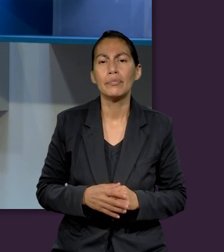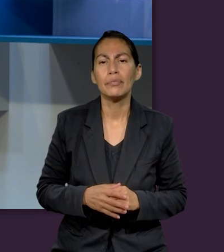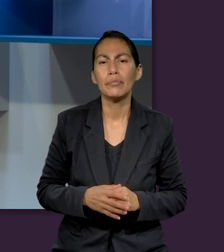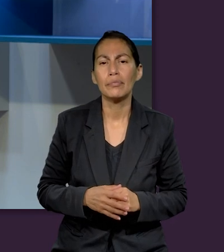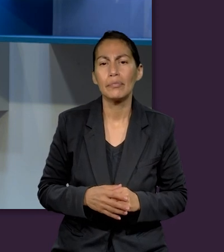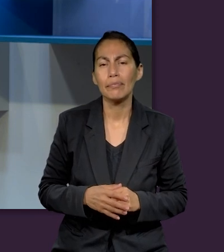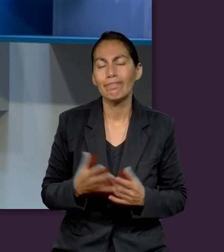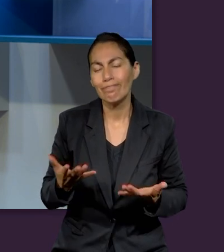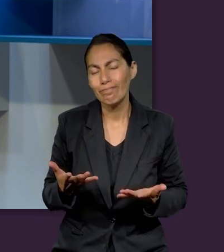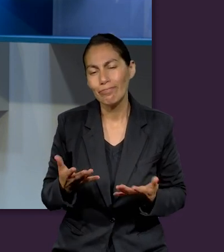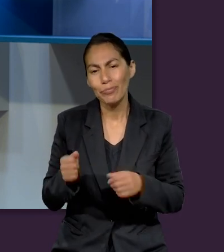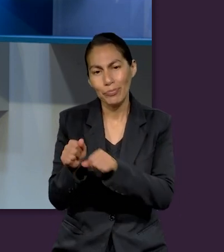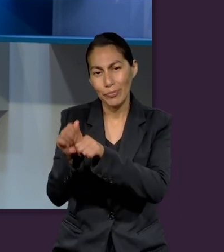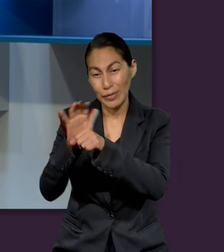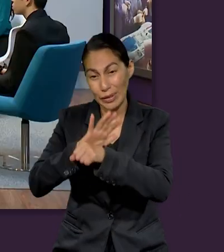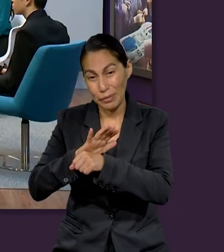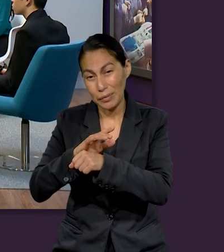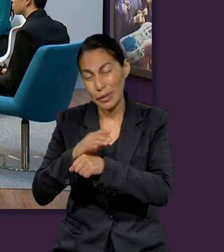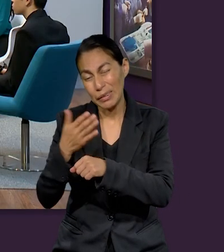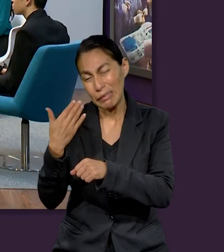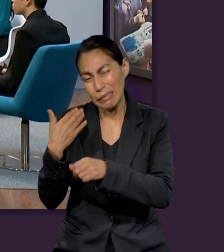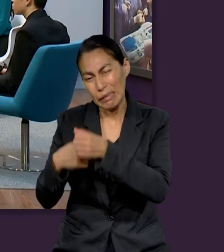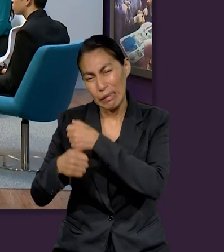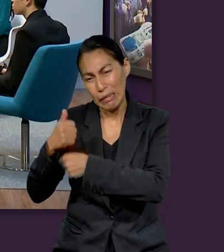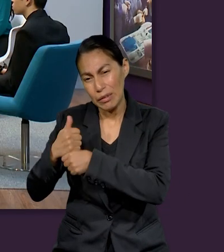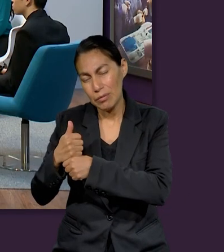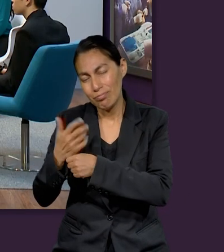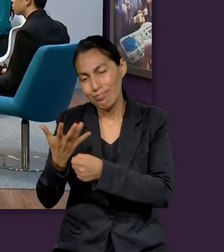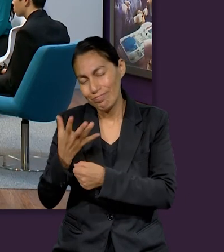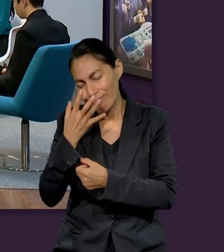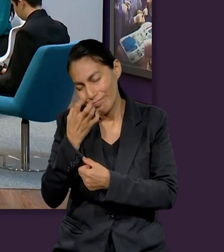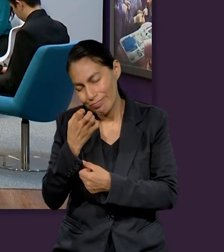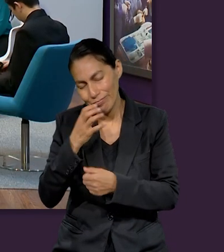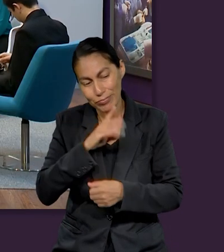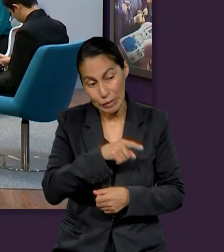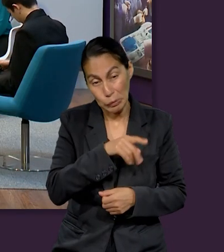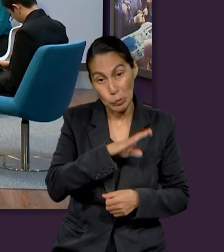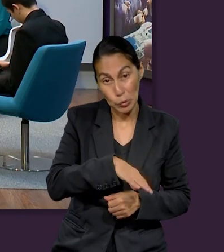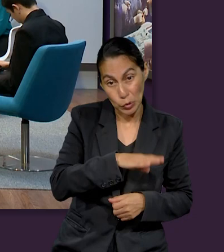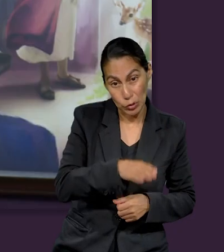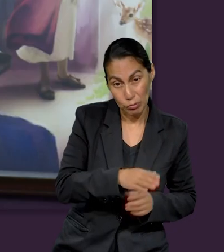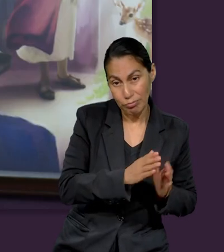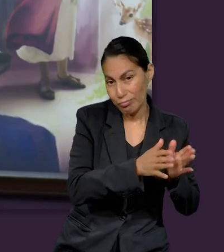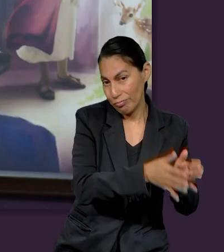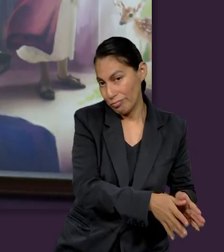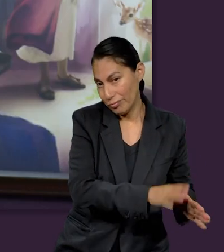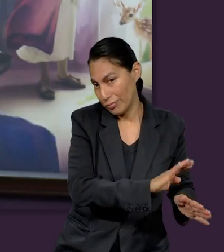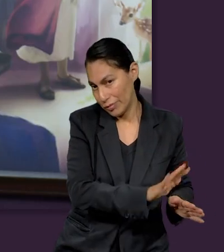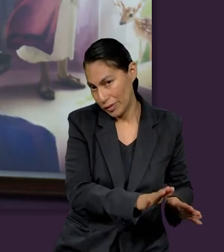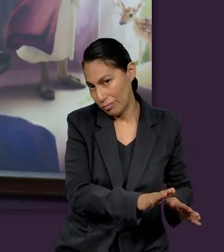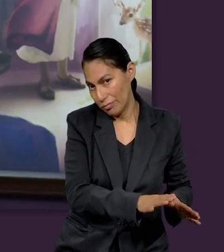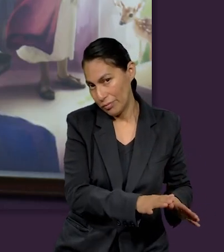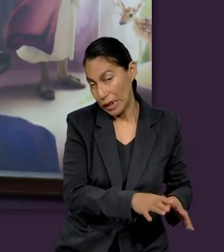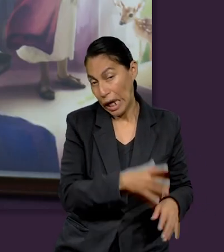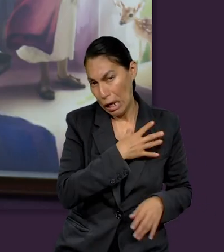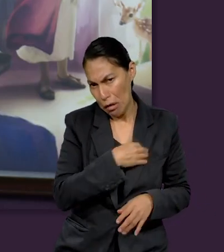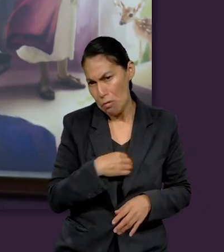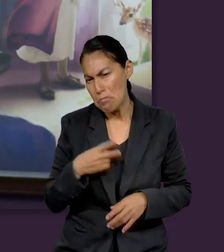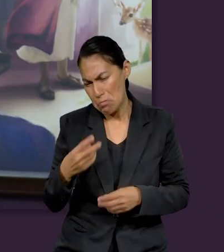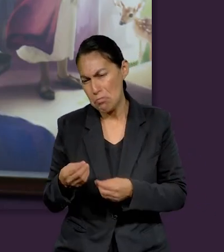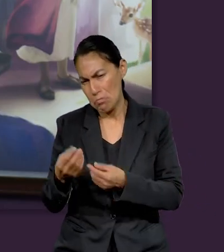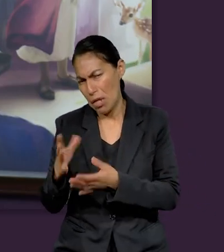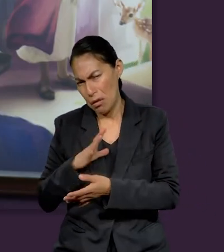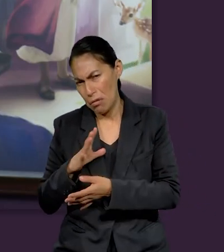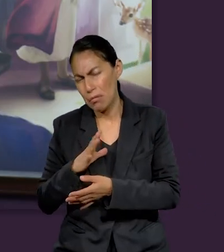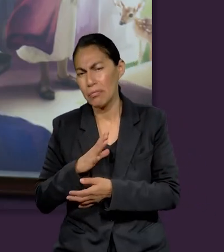y ya cuando Y lamentablemente durante la pandemia que fue hace unos años pues se fue muy temprano